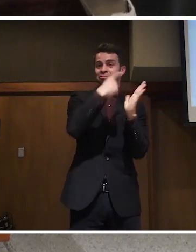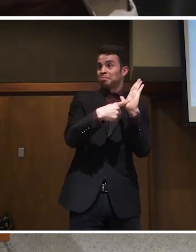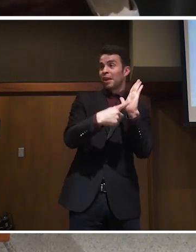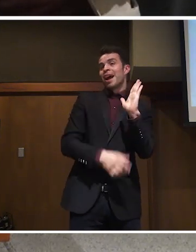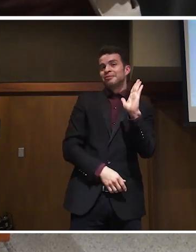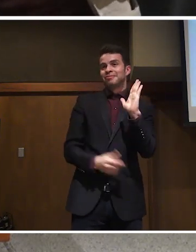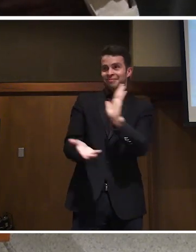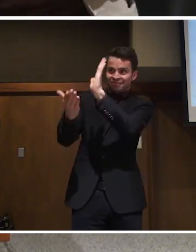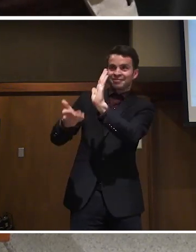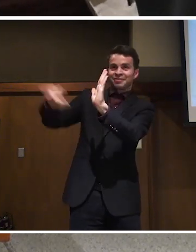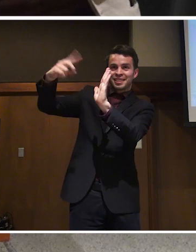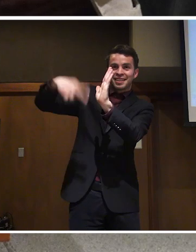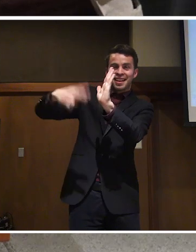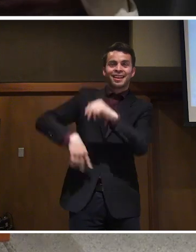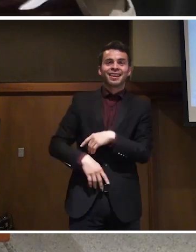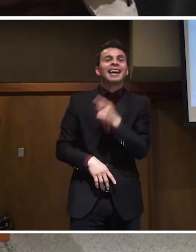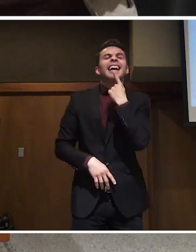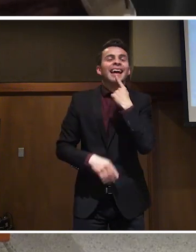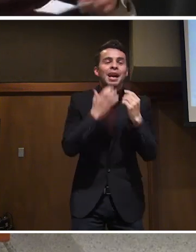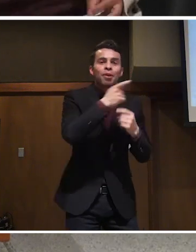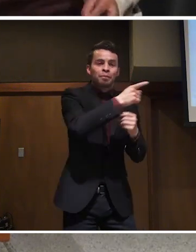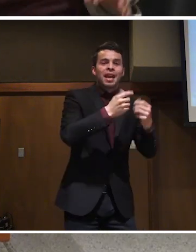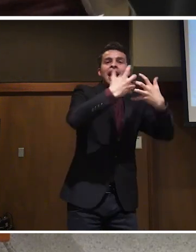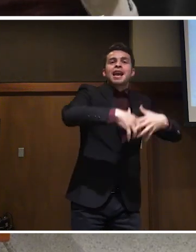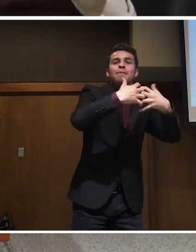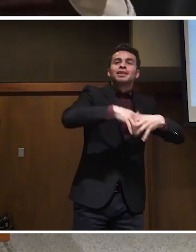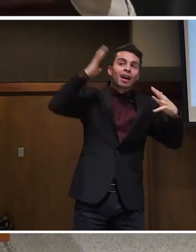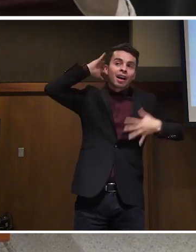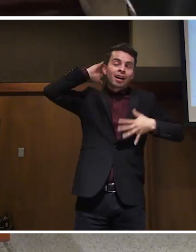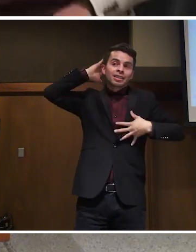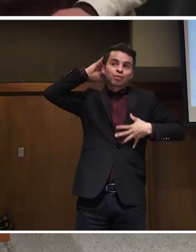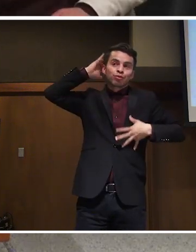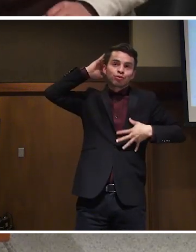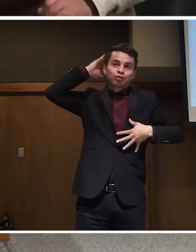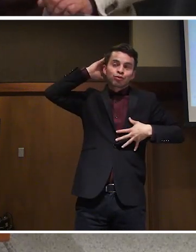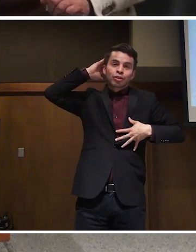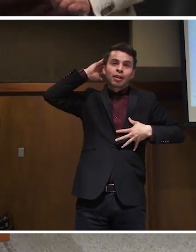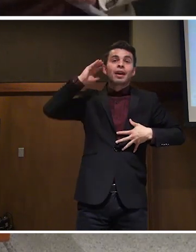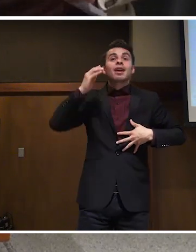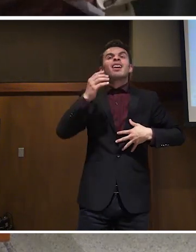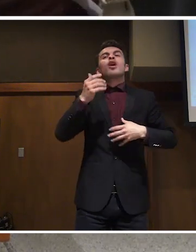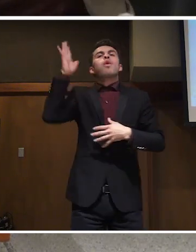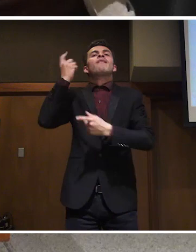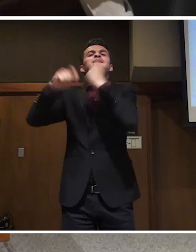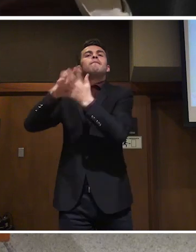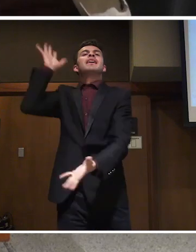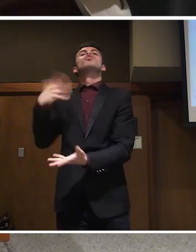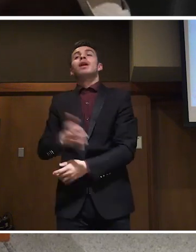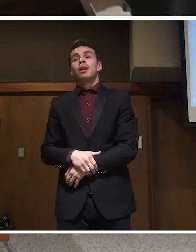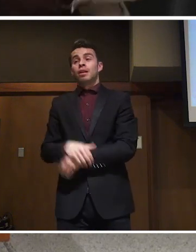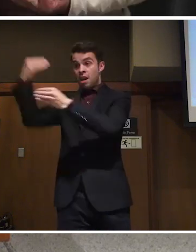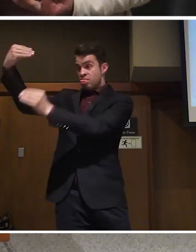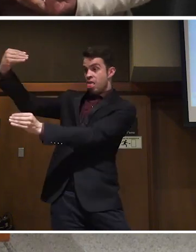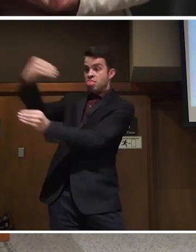le sale mejor a una empresa que fabrica champús vender el champú por cojincitos, que es el que cobran los pobres, compran los